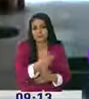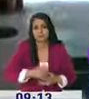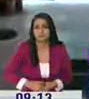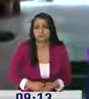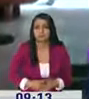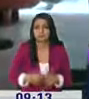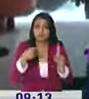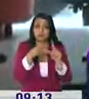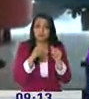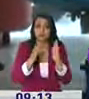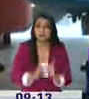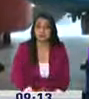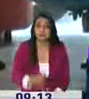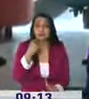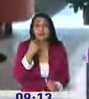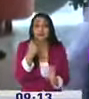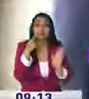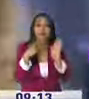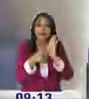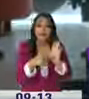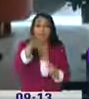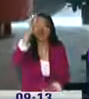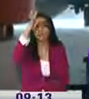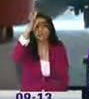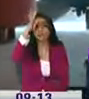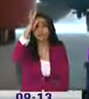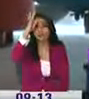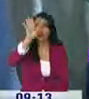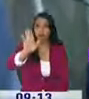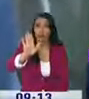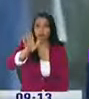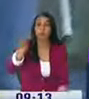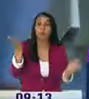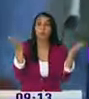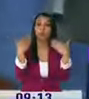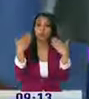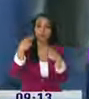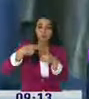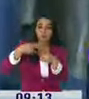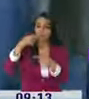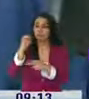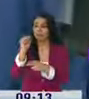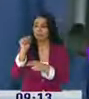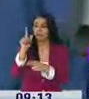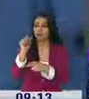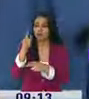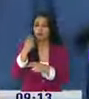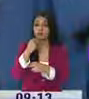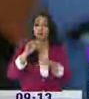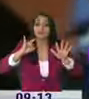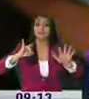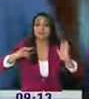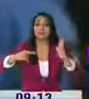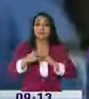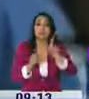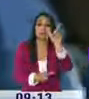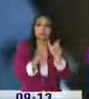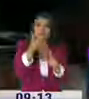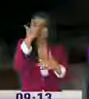Poli Ugarte citó como ejemplo que en el Hospital Teodoro Maldonado de la ciudad de Guayaquil existen 7.032 pacientes con